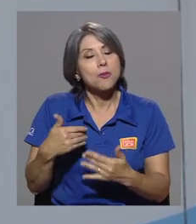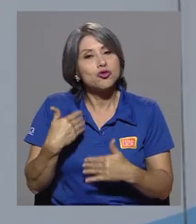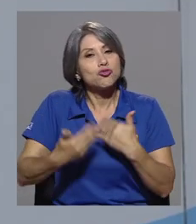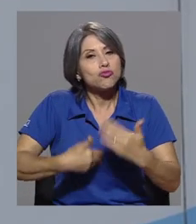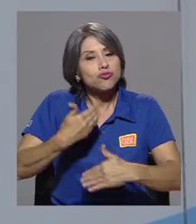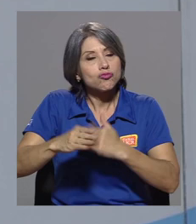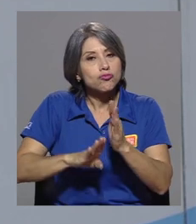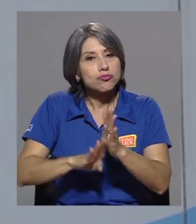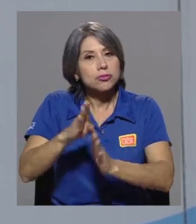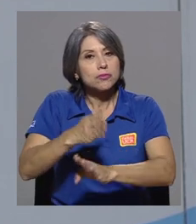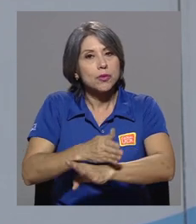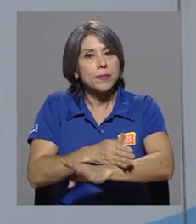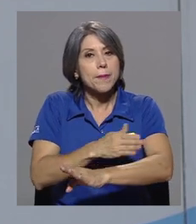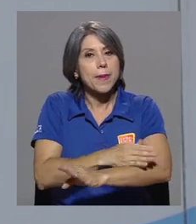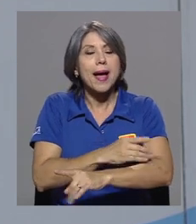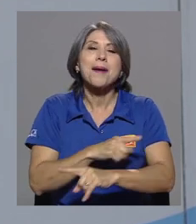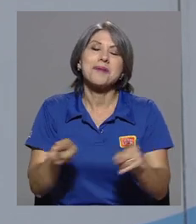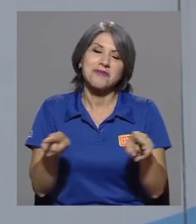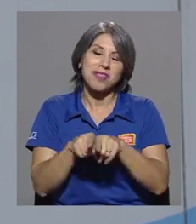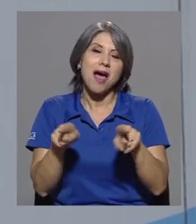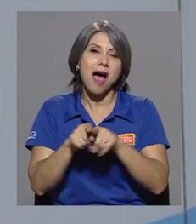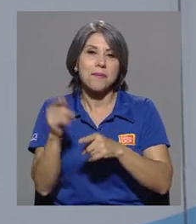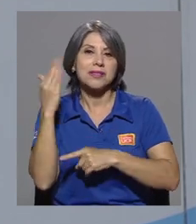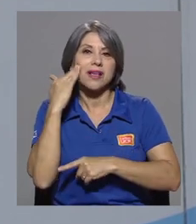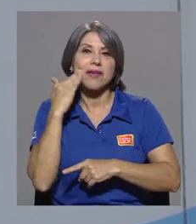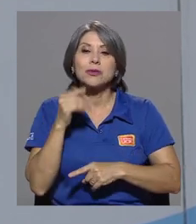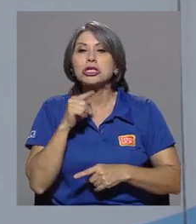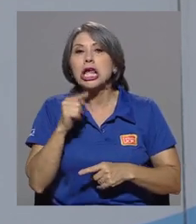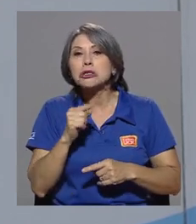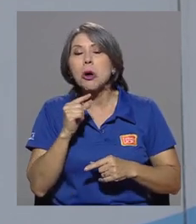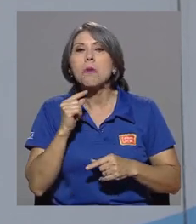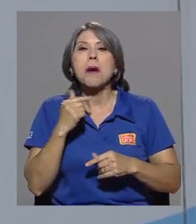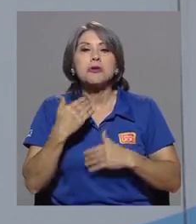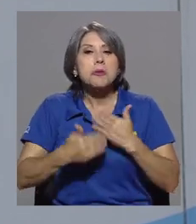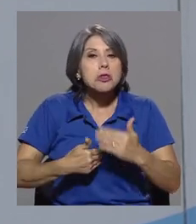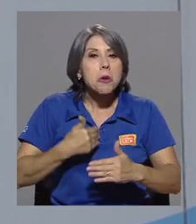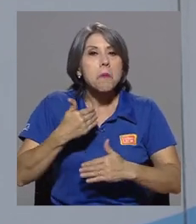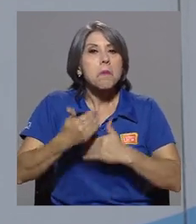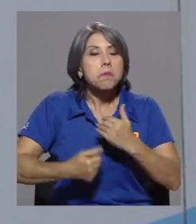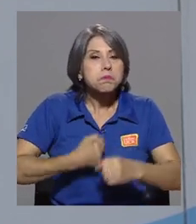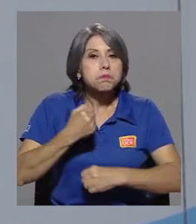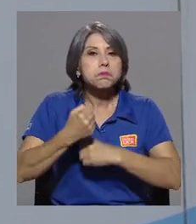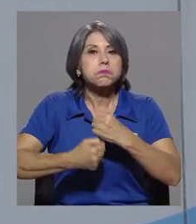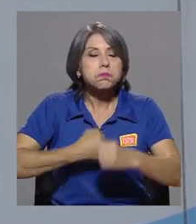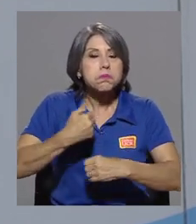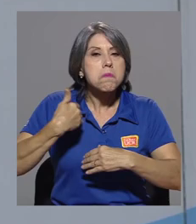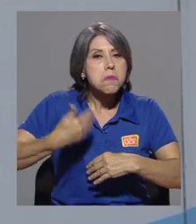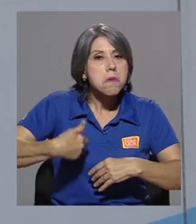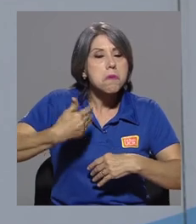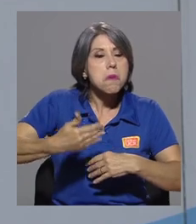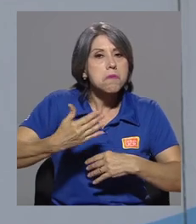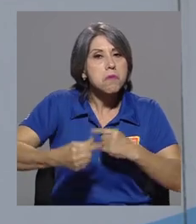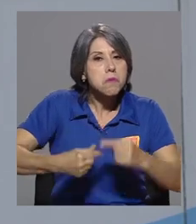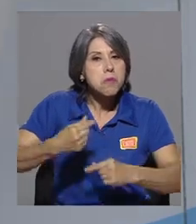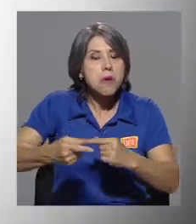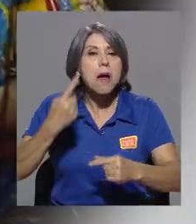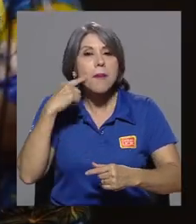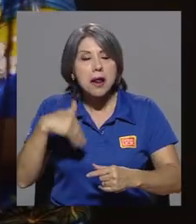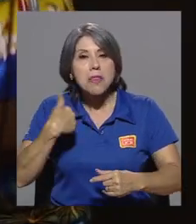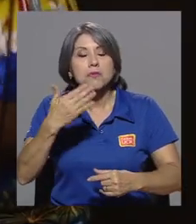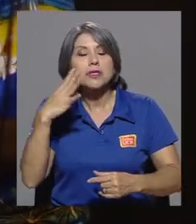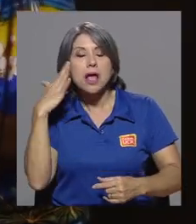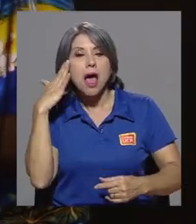línea pero también sabemos que tiene que ser una cosa que vayamos viendo año a año verdad momento momento para poder determinar